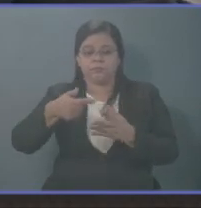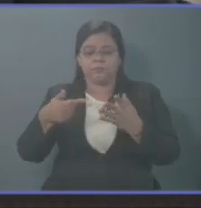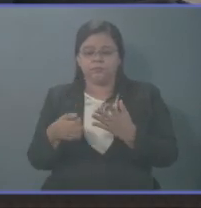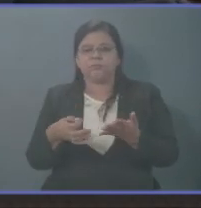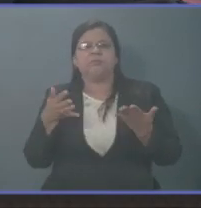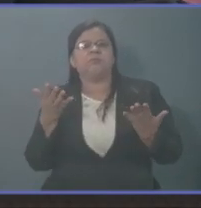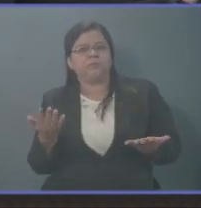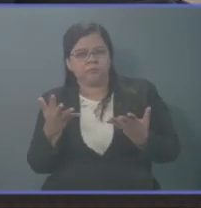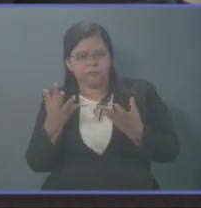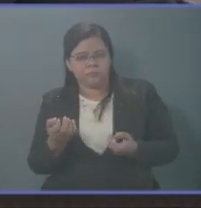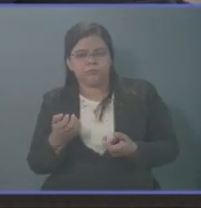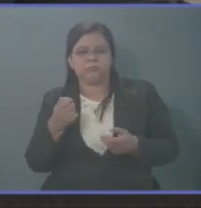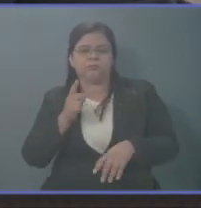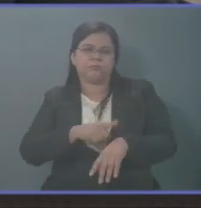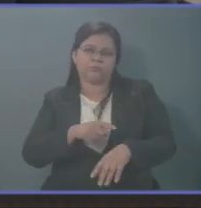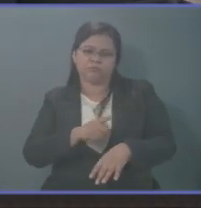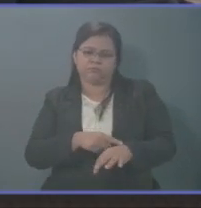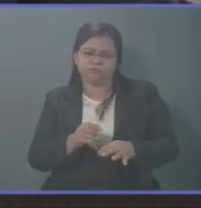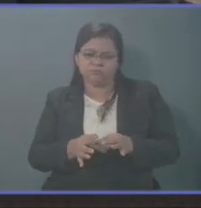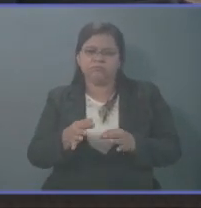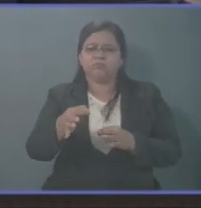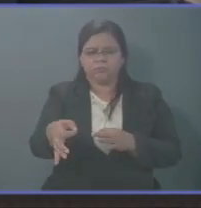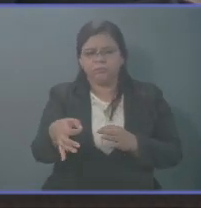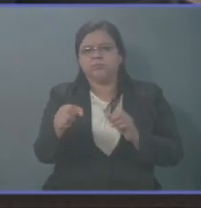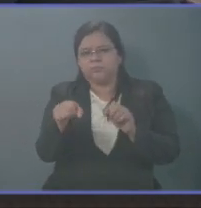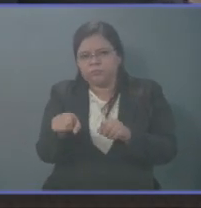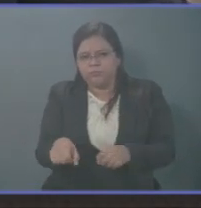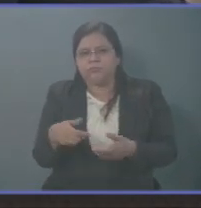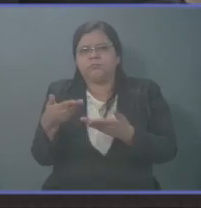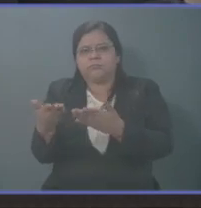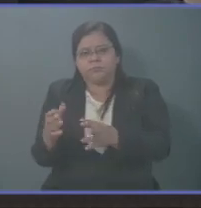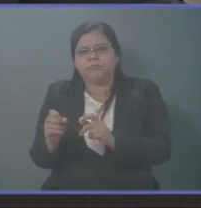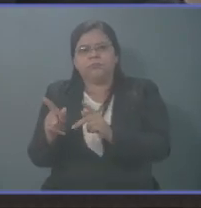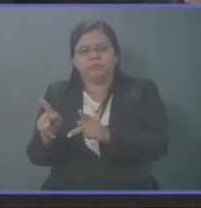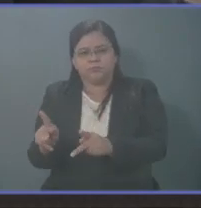consiste en otorgar un plazo razonable y conceder